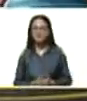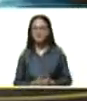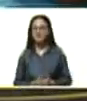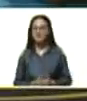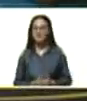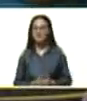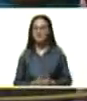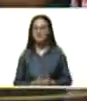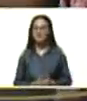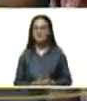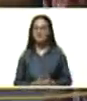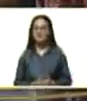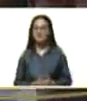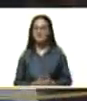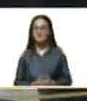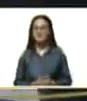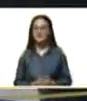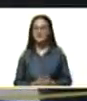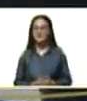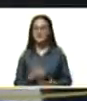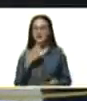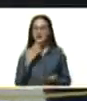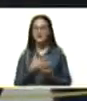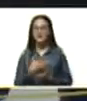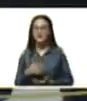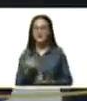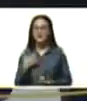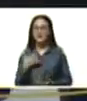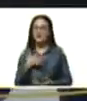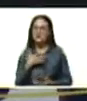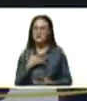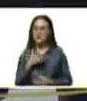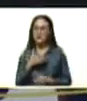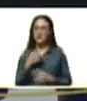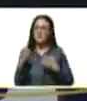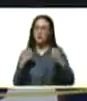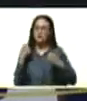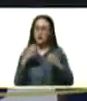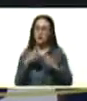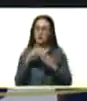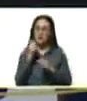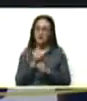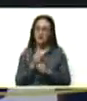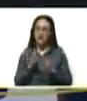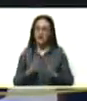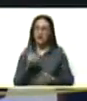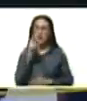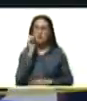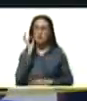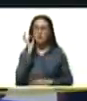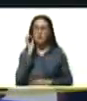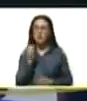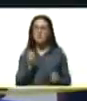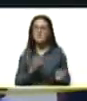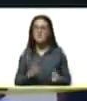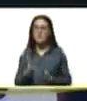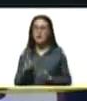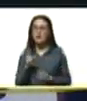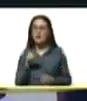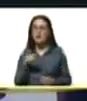Gracias, presidente. Bueno, estamos realmente muy emocionados, como están los trabajadores, las trabajadoras del metro. Este es un plan, como usted nos